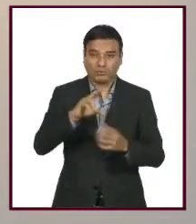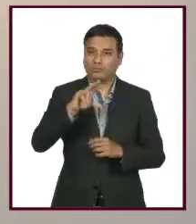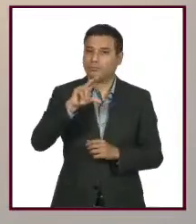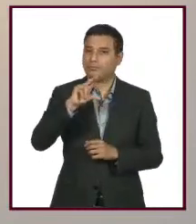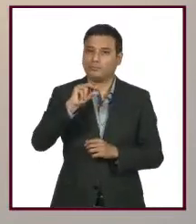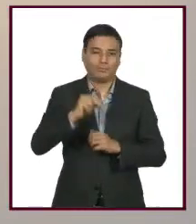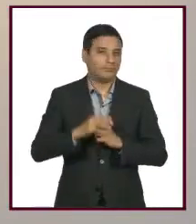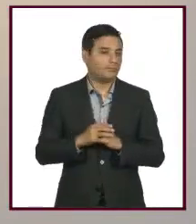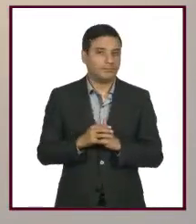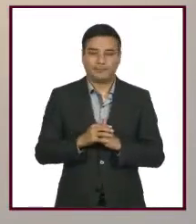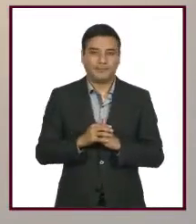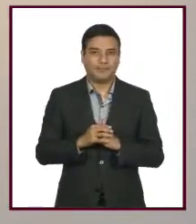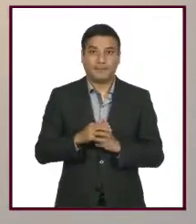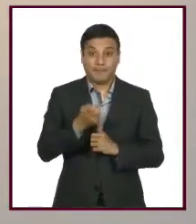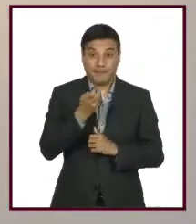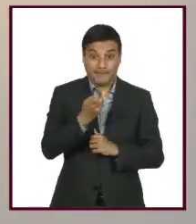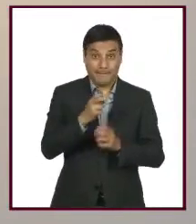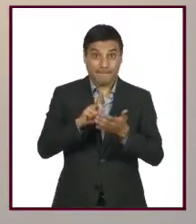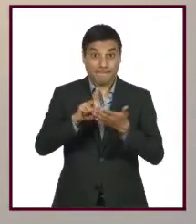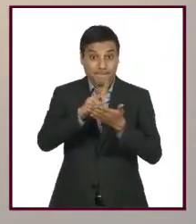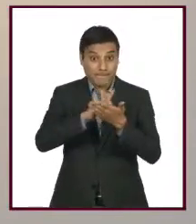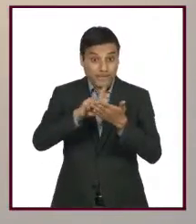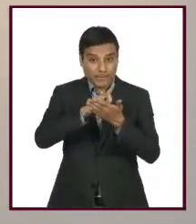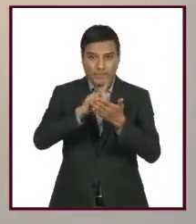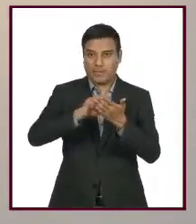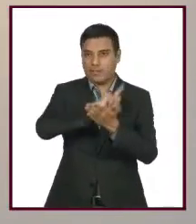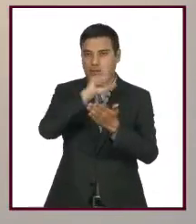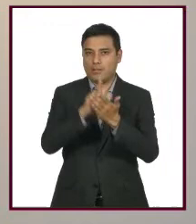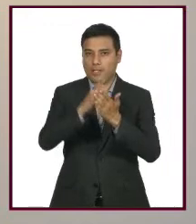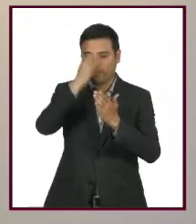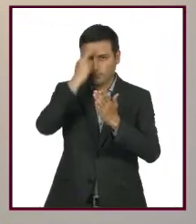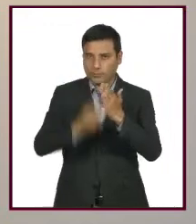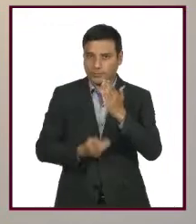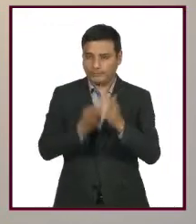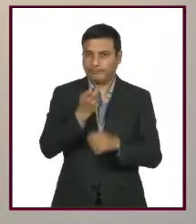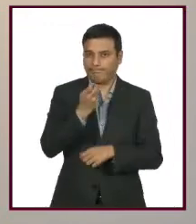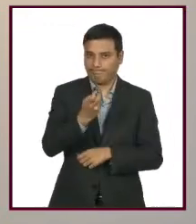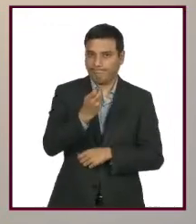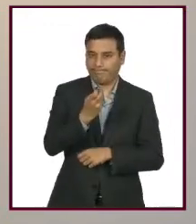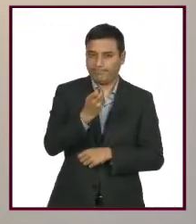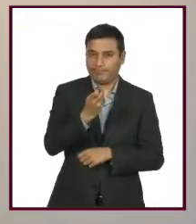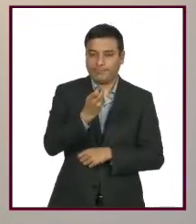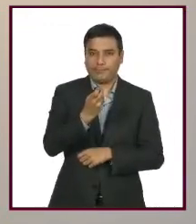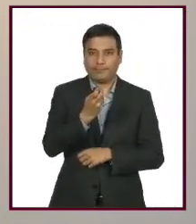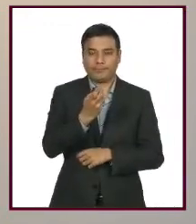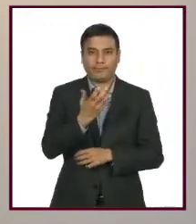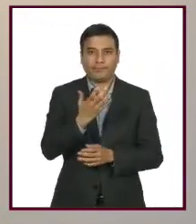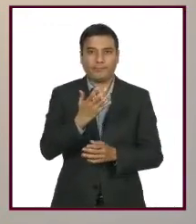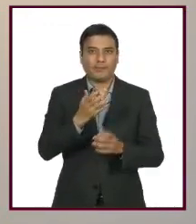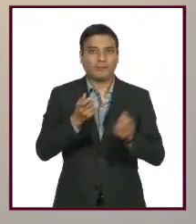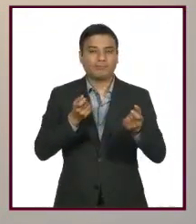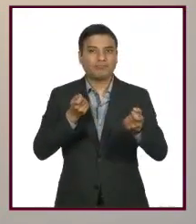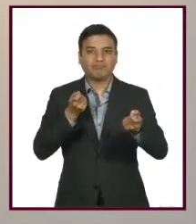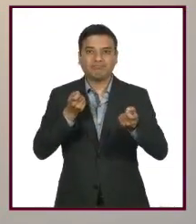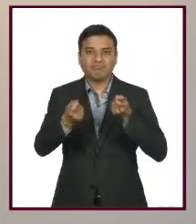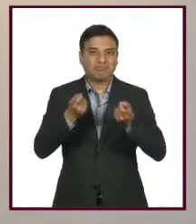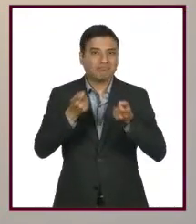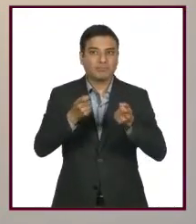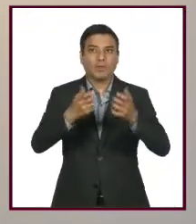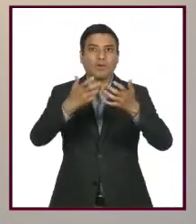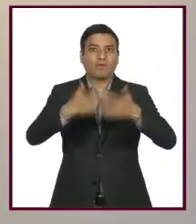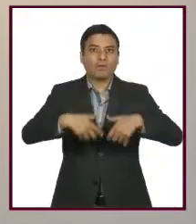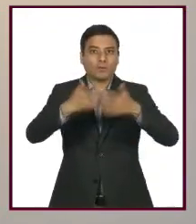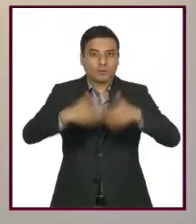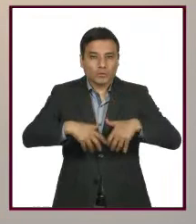Al ser una sustancia ilegal, en la cual, como les mencionaba, no hay ningún tipo de control en su producción y en